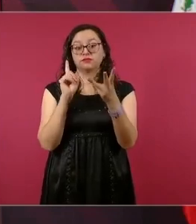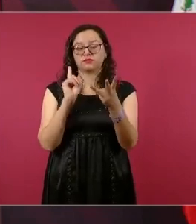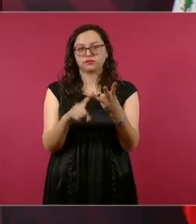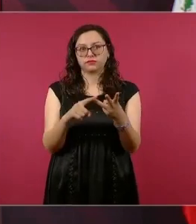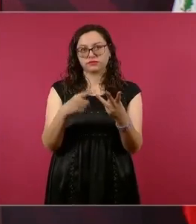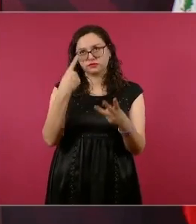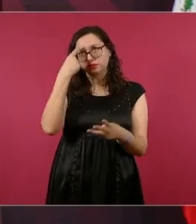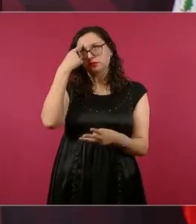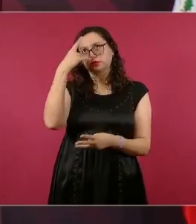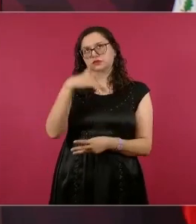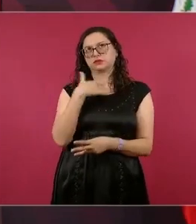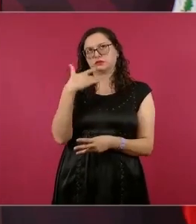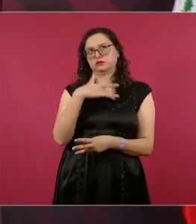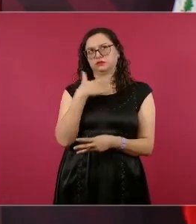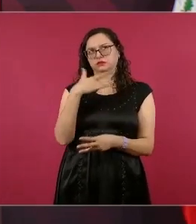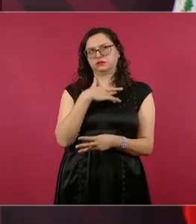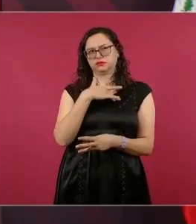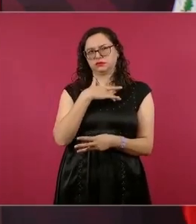Lo mejor,